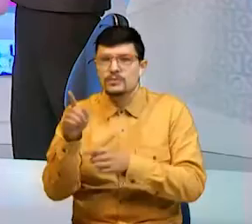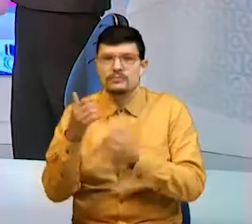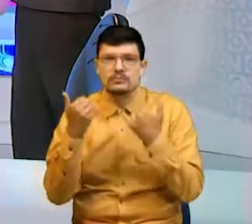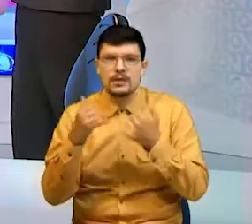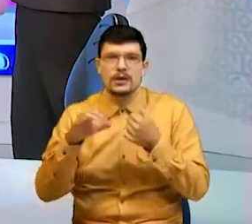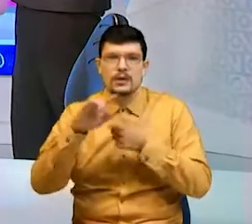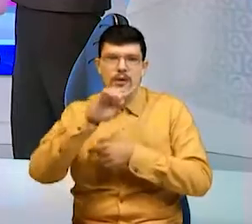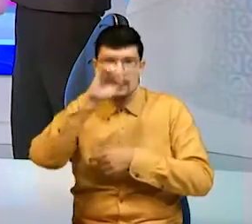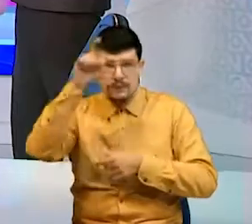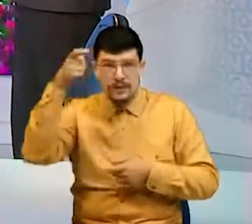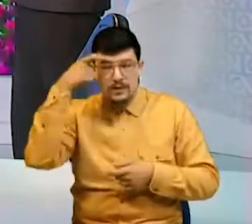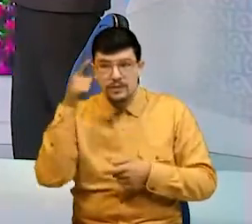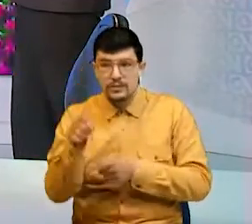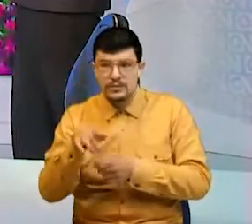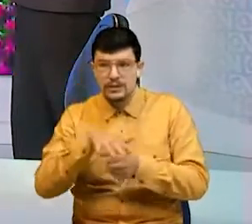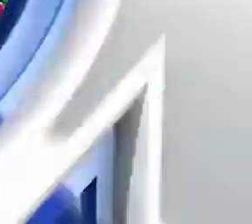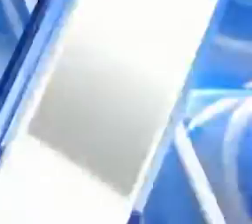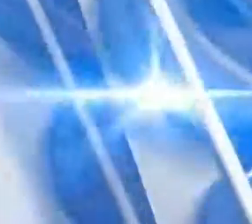situación.